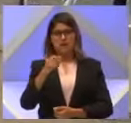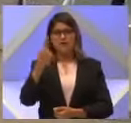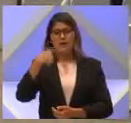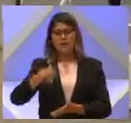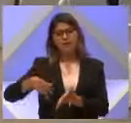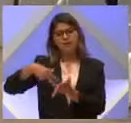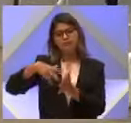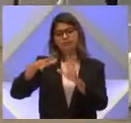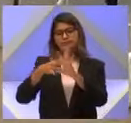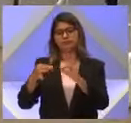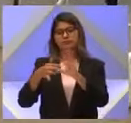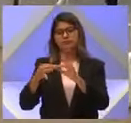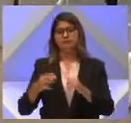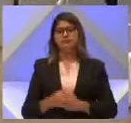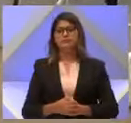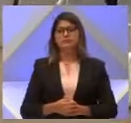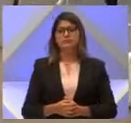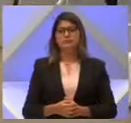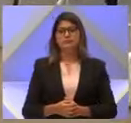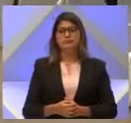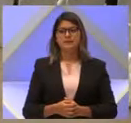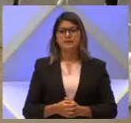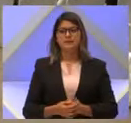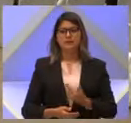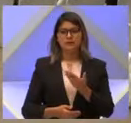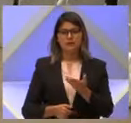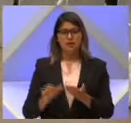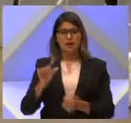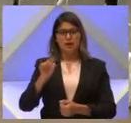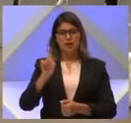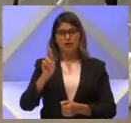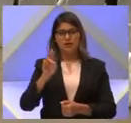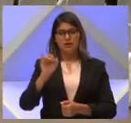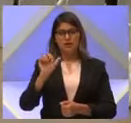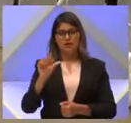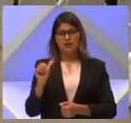a ustedes adrián al lago